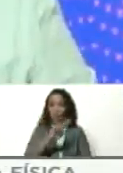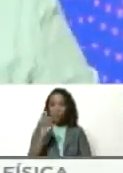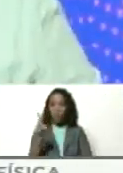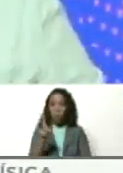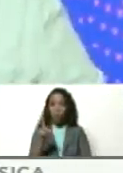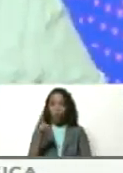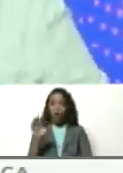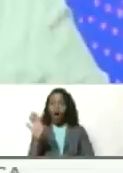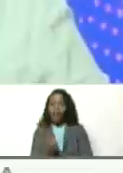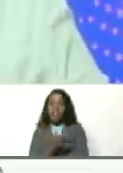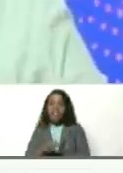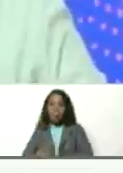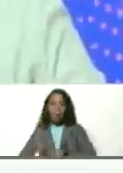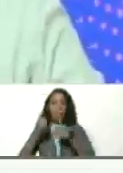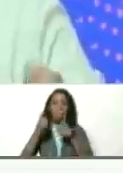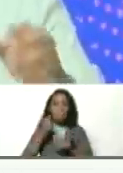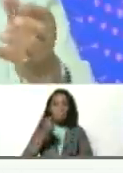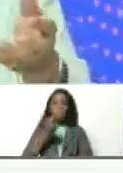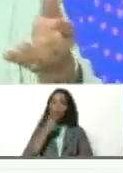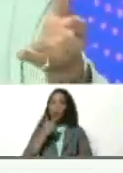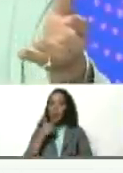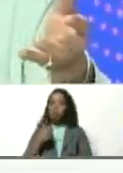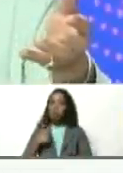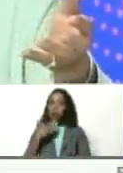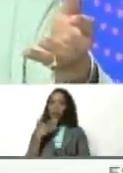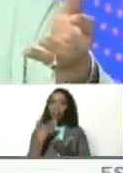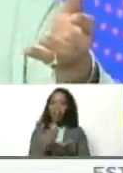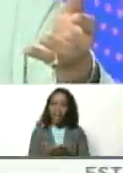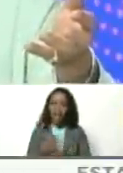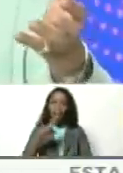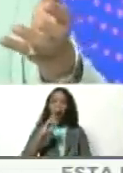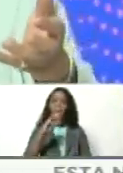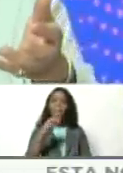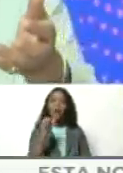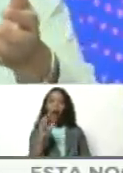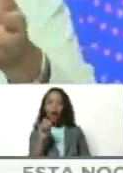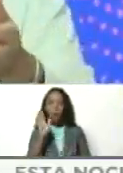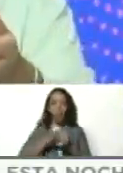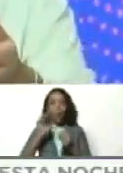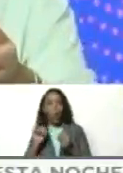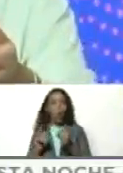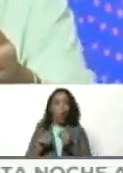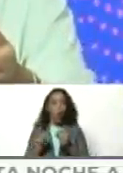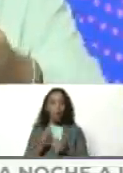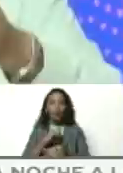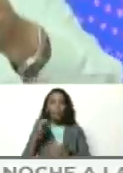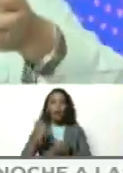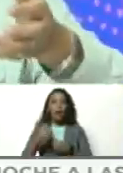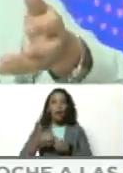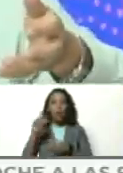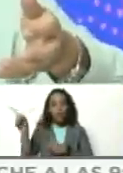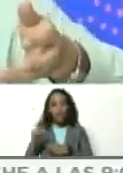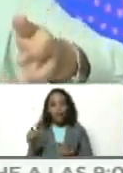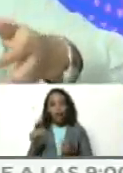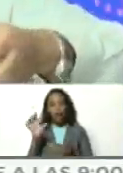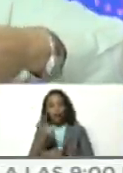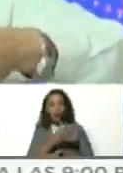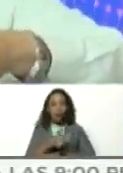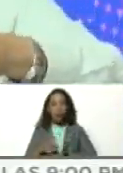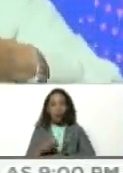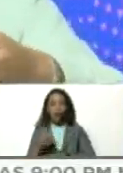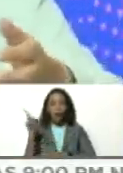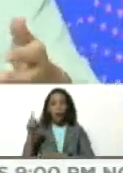Canción bien bonita. Le agradezco a Omar Acedo, cantantes y compositores. Omar Enrique,